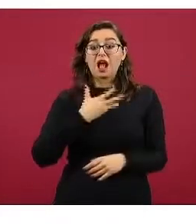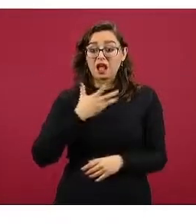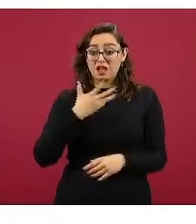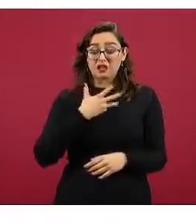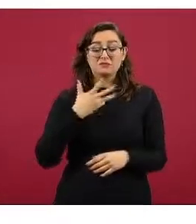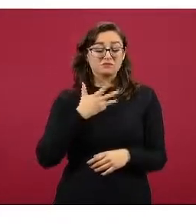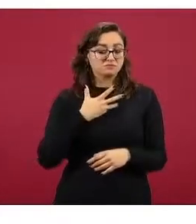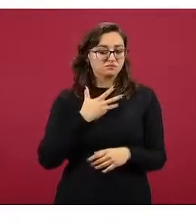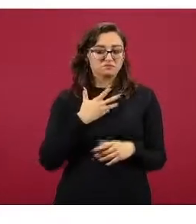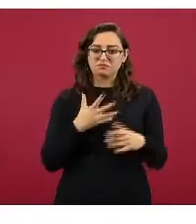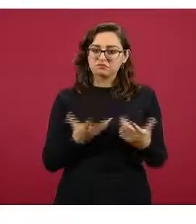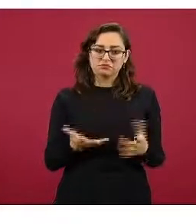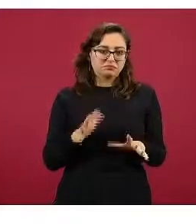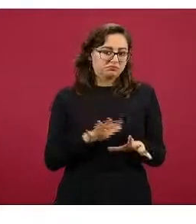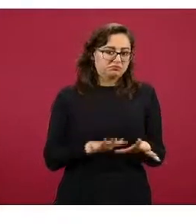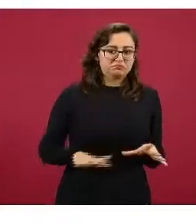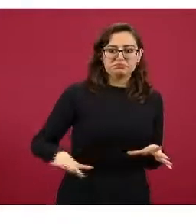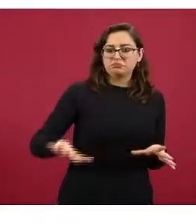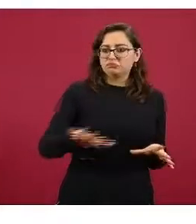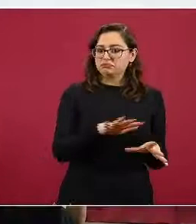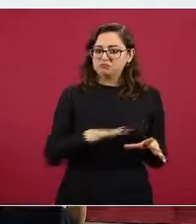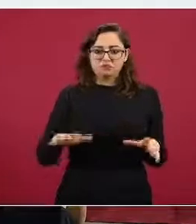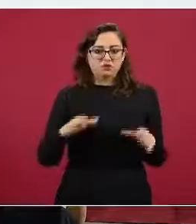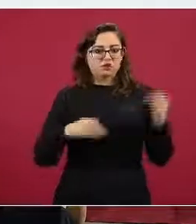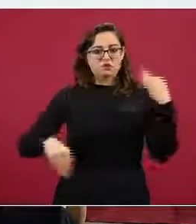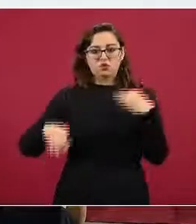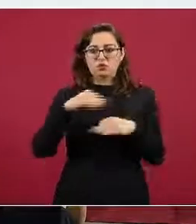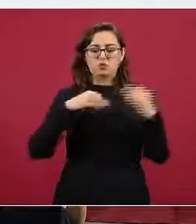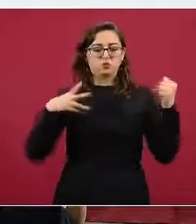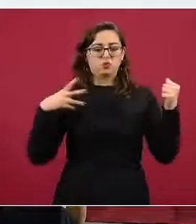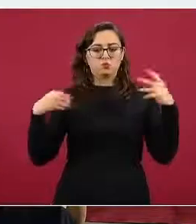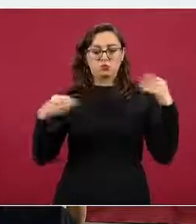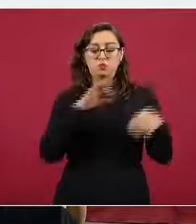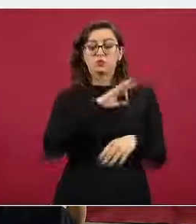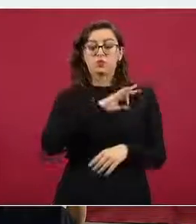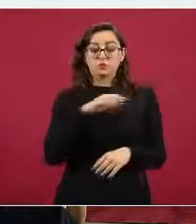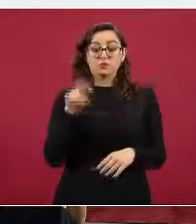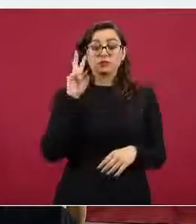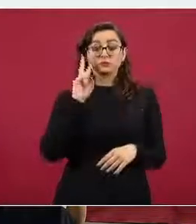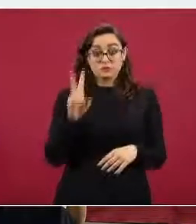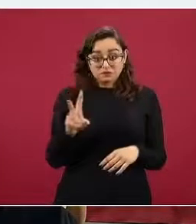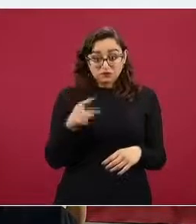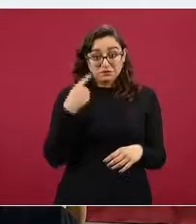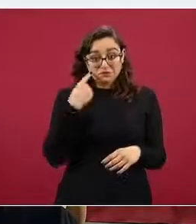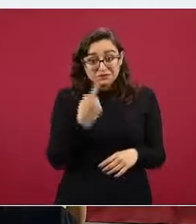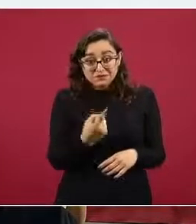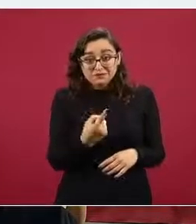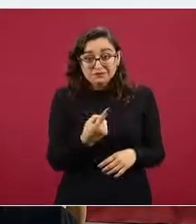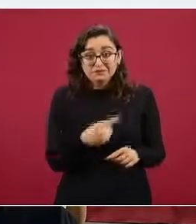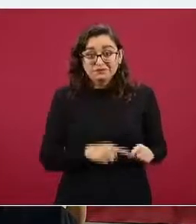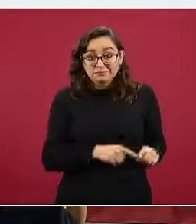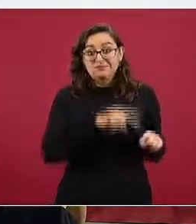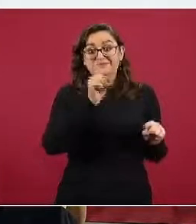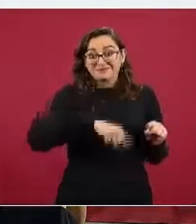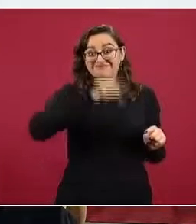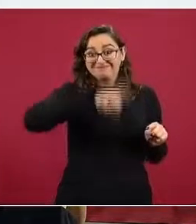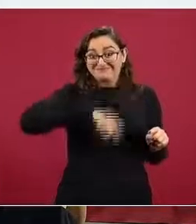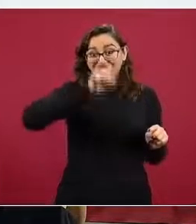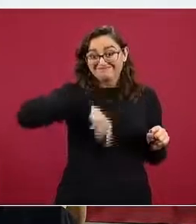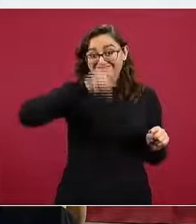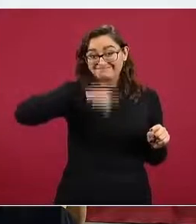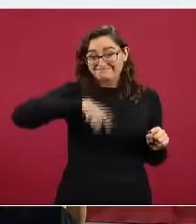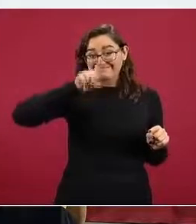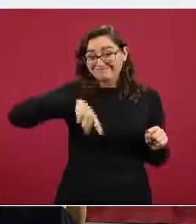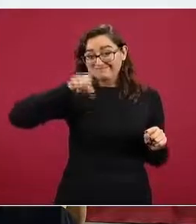está difuso, está propagado en el territorio. Y vean ustedes, si hablábamos de picos, la cantidad de picos que tiene